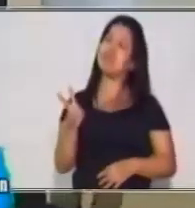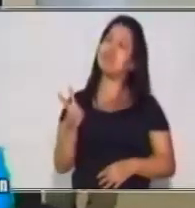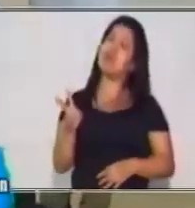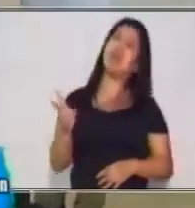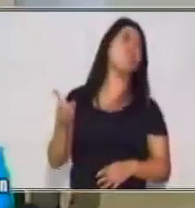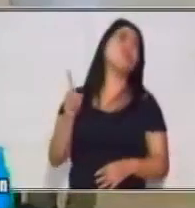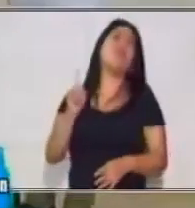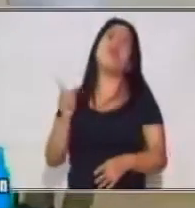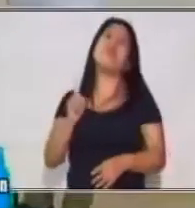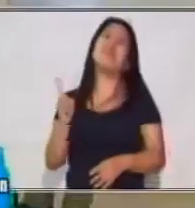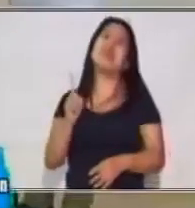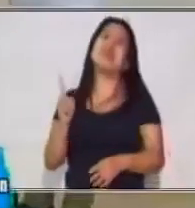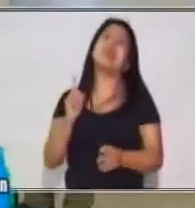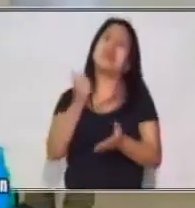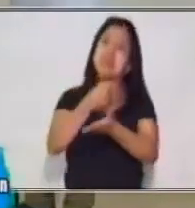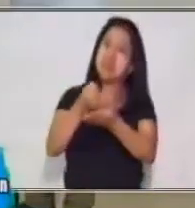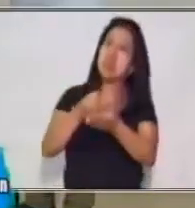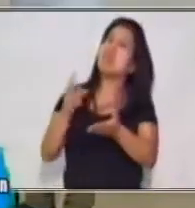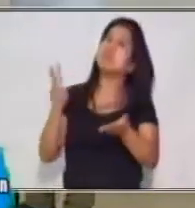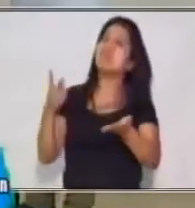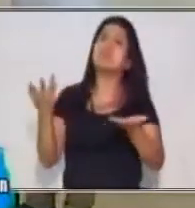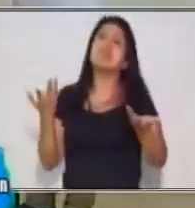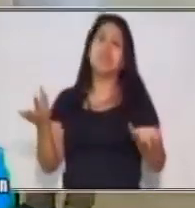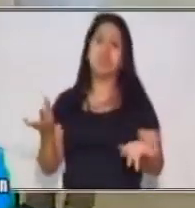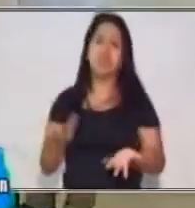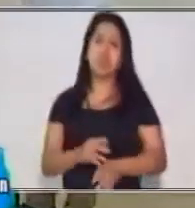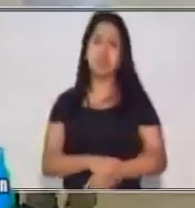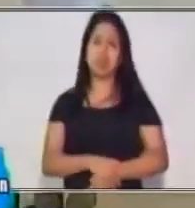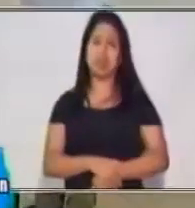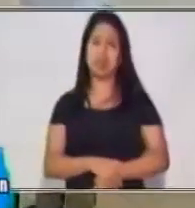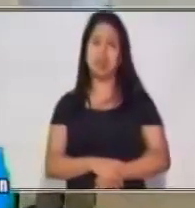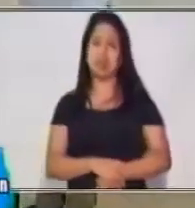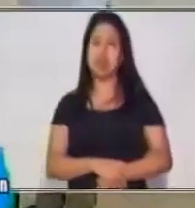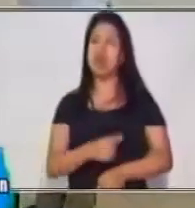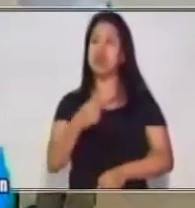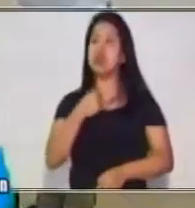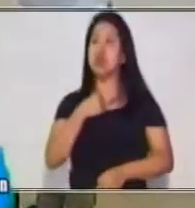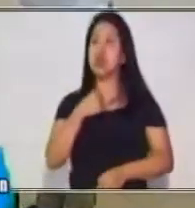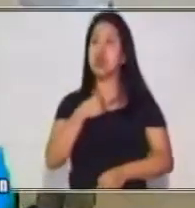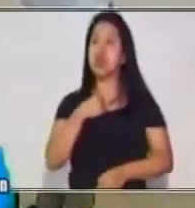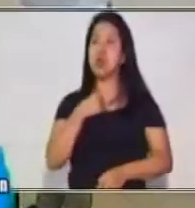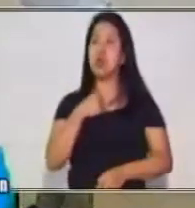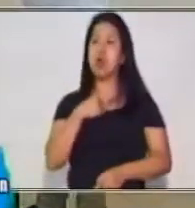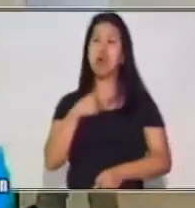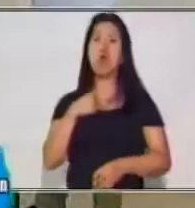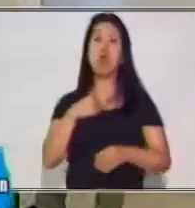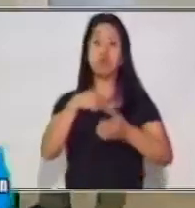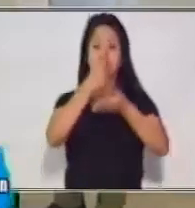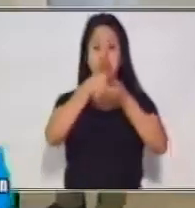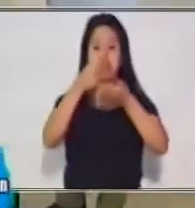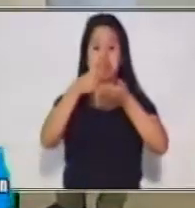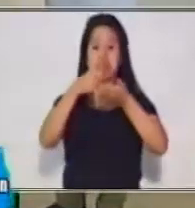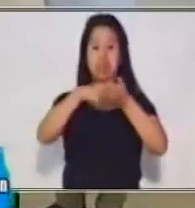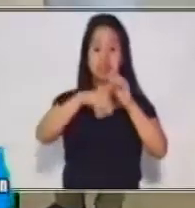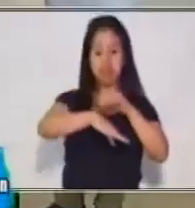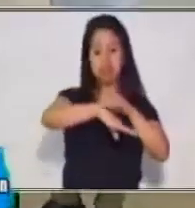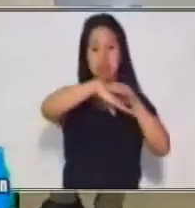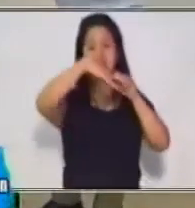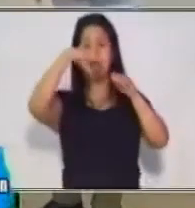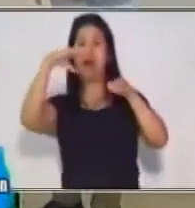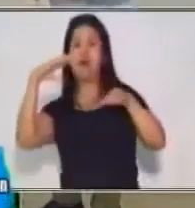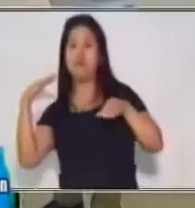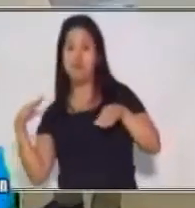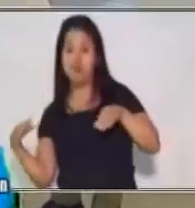Así es, lo que me falta representar son los alumnos que colocaron que no les gustaba ningún deporte. ¿Cuántos